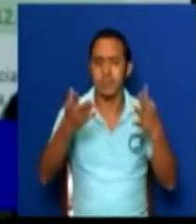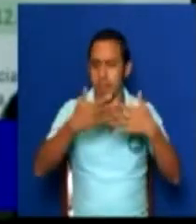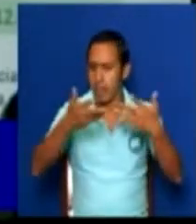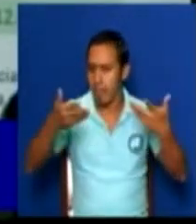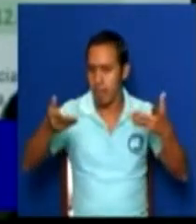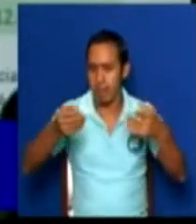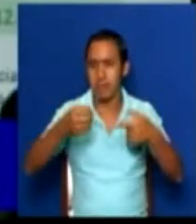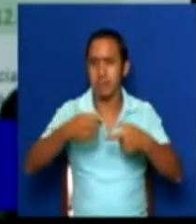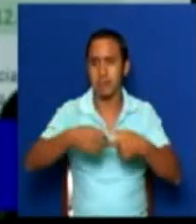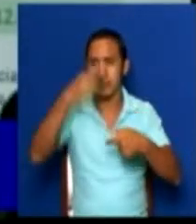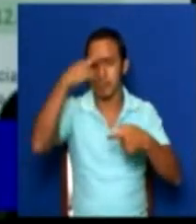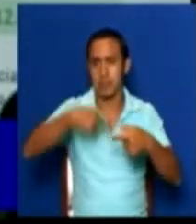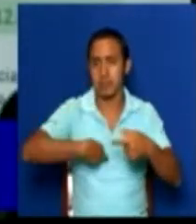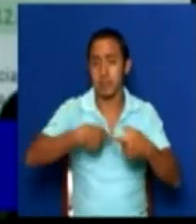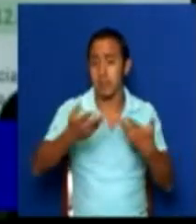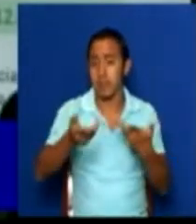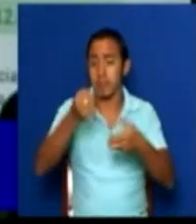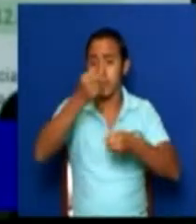caso de los hombres,